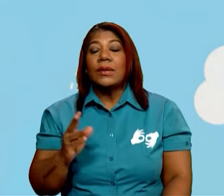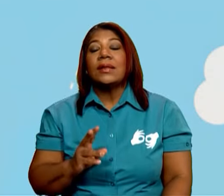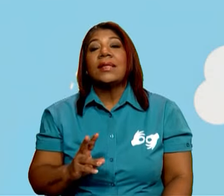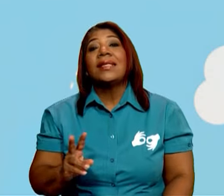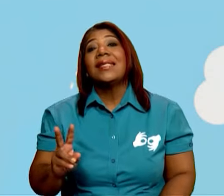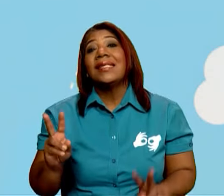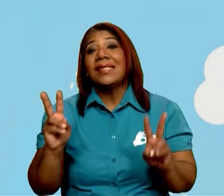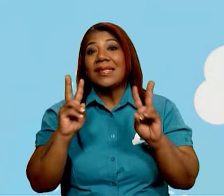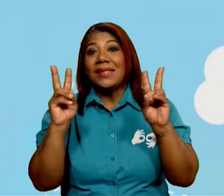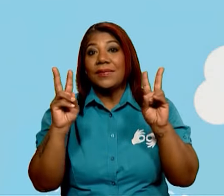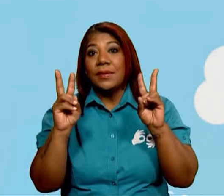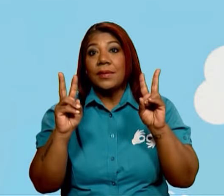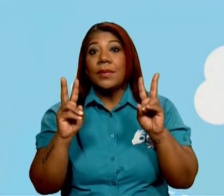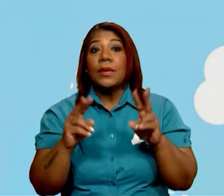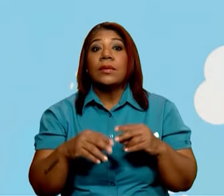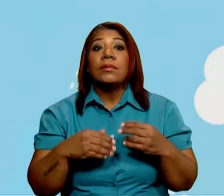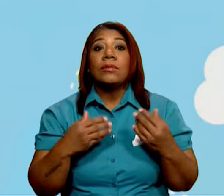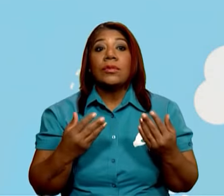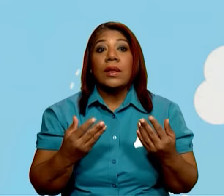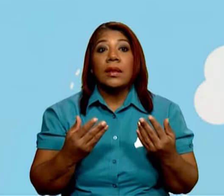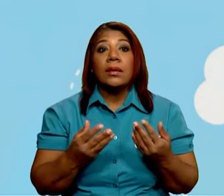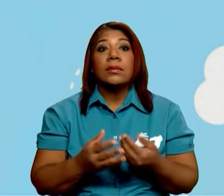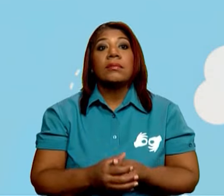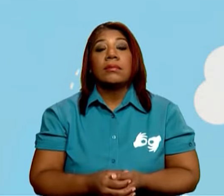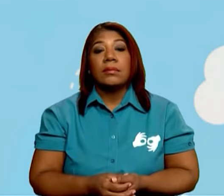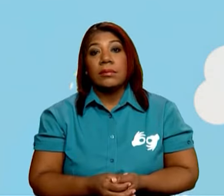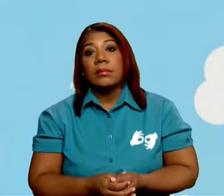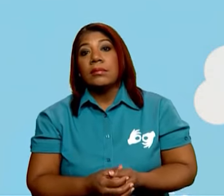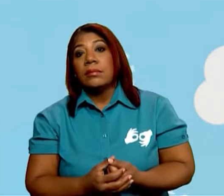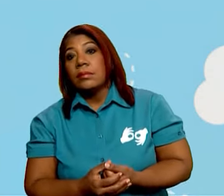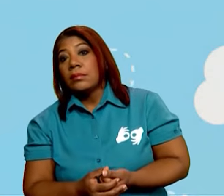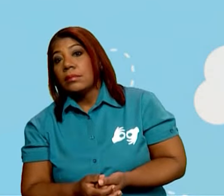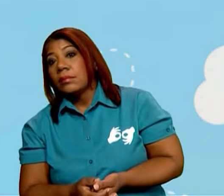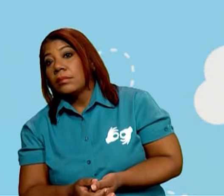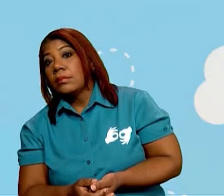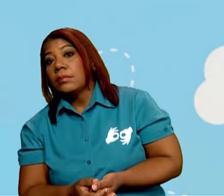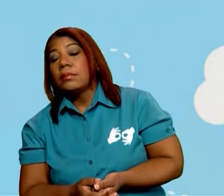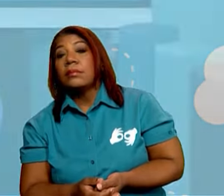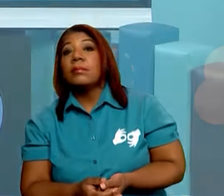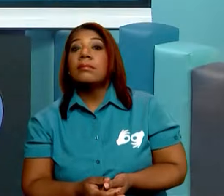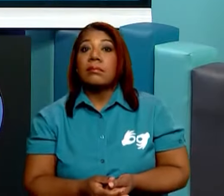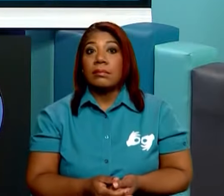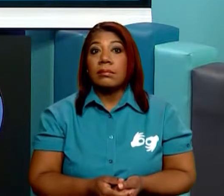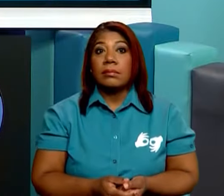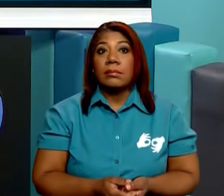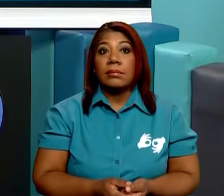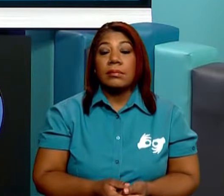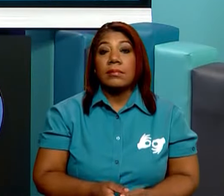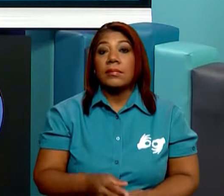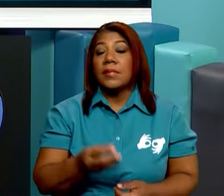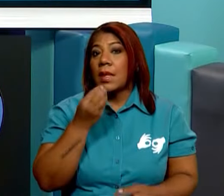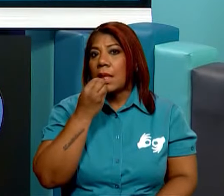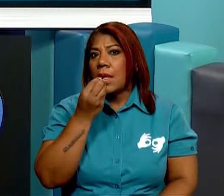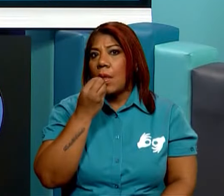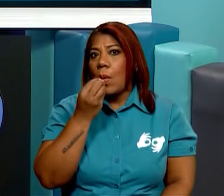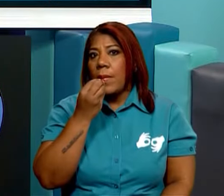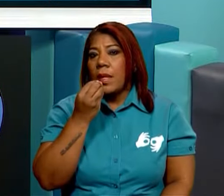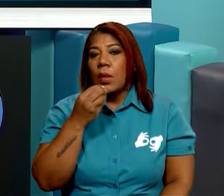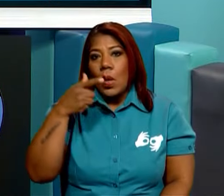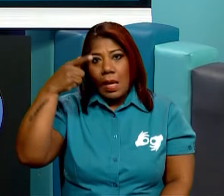reproducción. Como por ejemplo, ya tenemos aquí en círculo los que se están alimentando. ¿Cuáles se